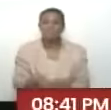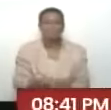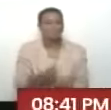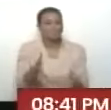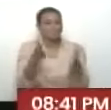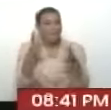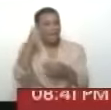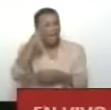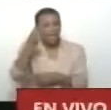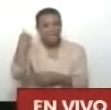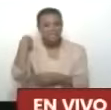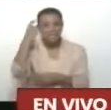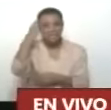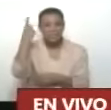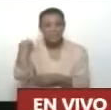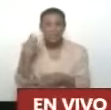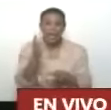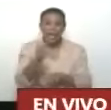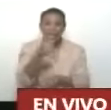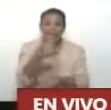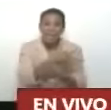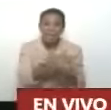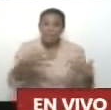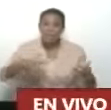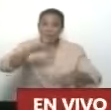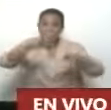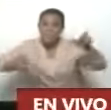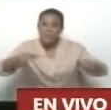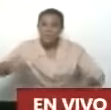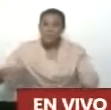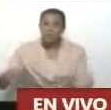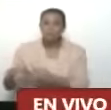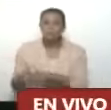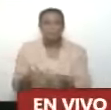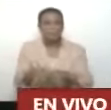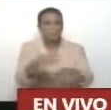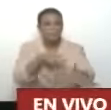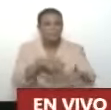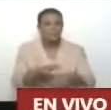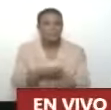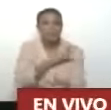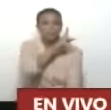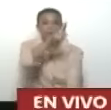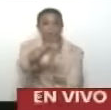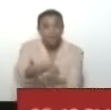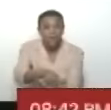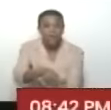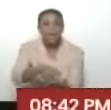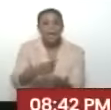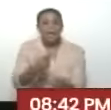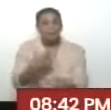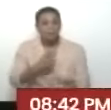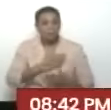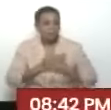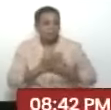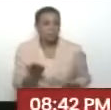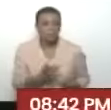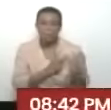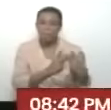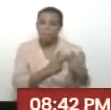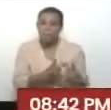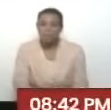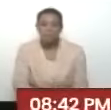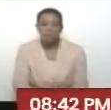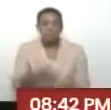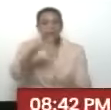importantísima del pueblo venezolano, esos 10 millones de venezolanos y venezolanas que salimos a manifestar nuestra voluntad de defender la